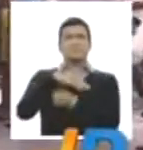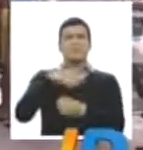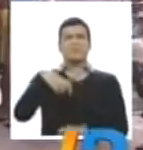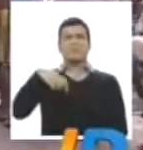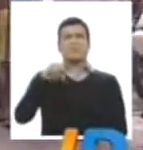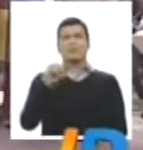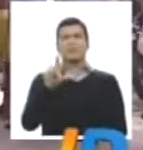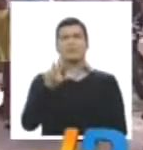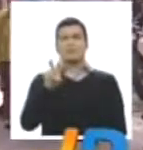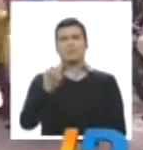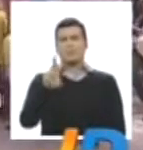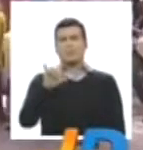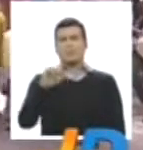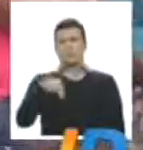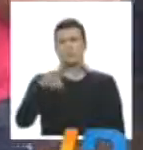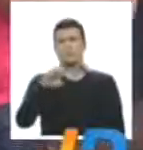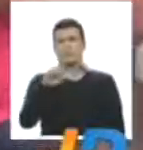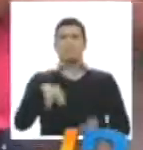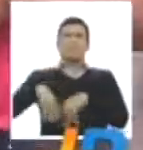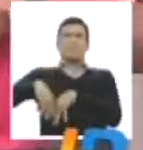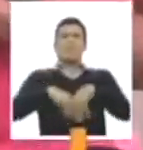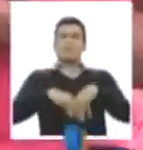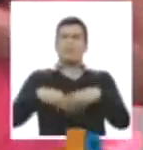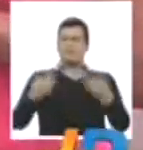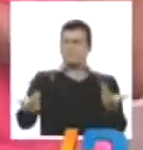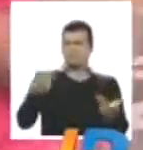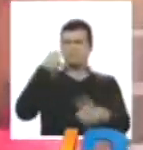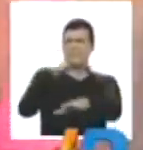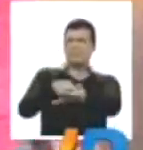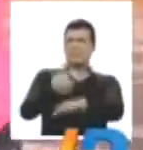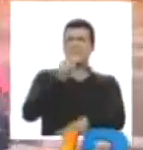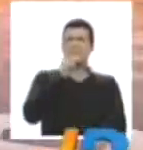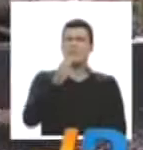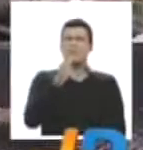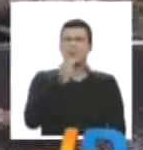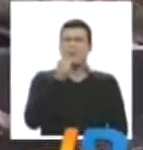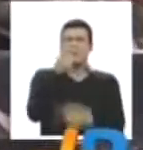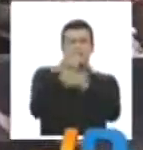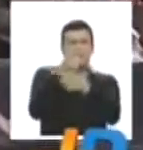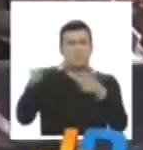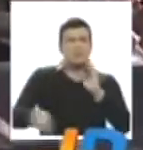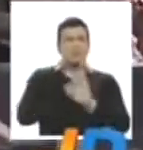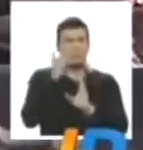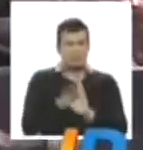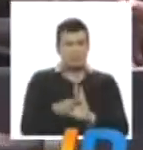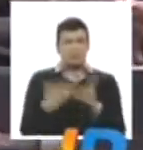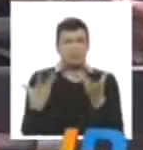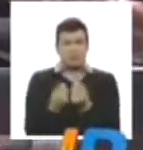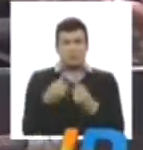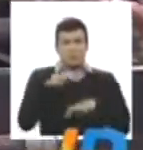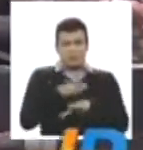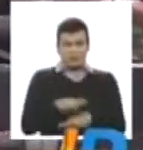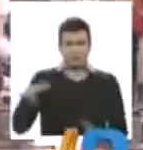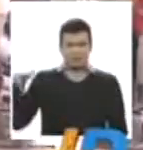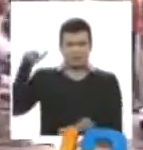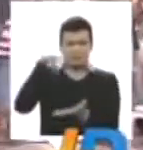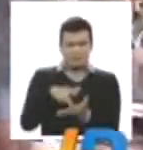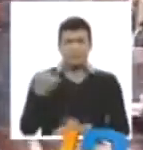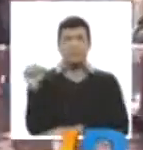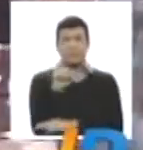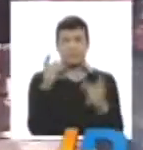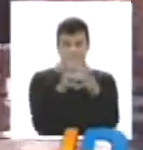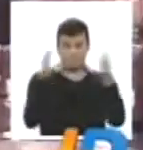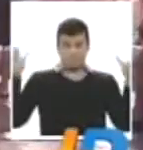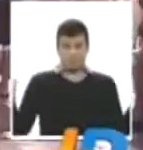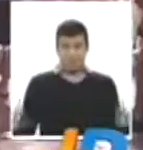calles de este sector para protestar por la falta de agua que se presenta desde hace 8 días. En la tarde llegaron al lugar 3 carrotanques para abastecer a las